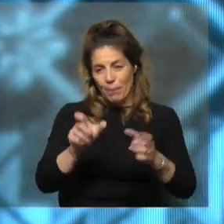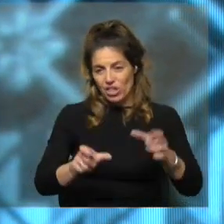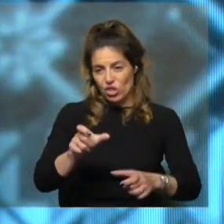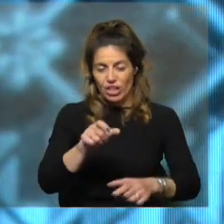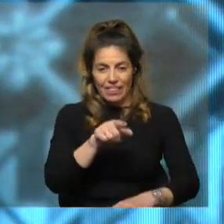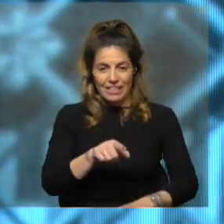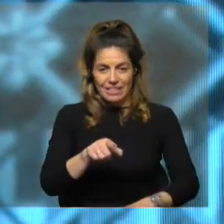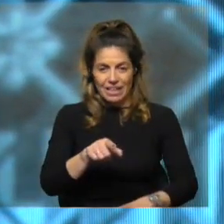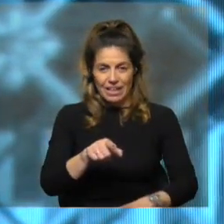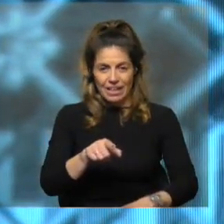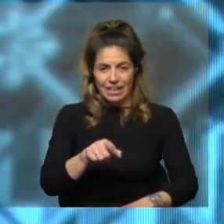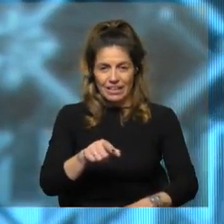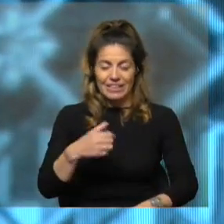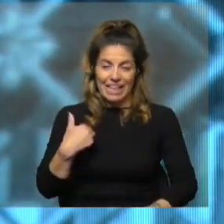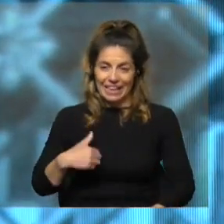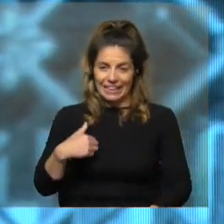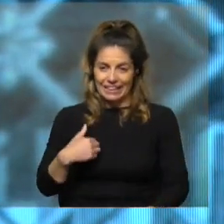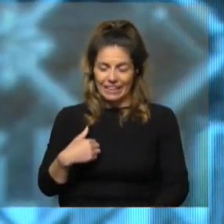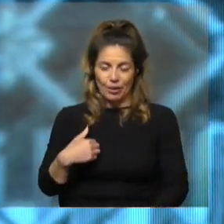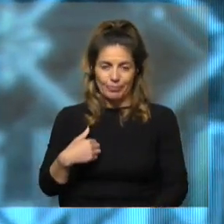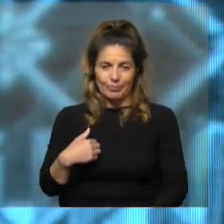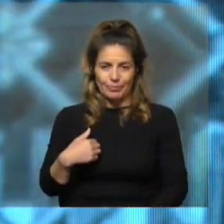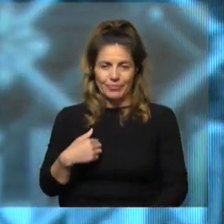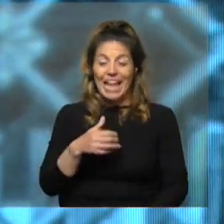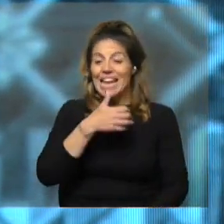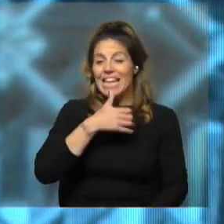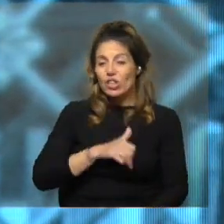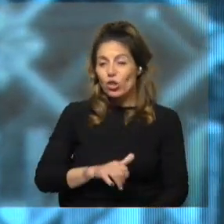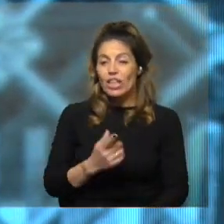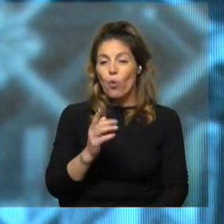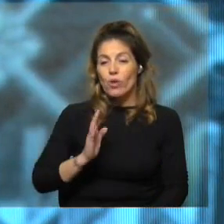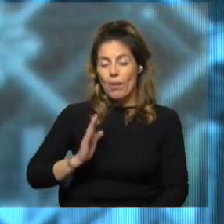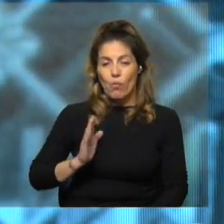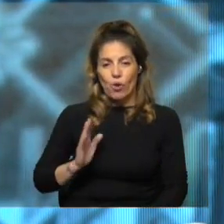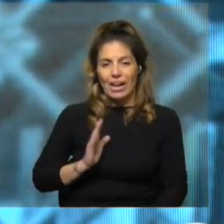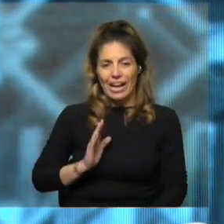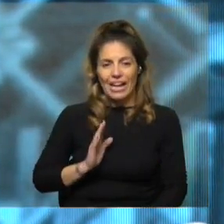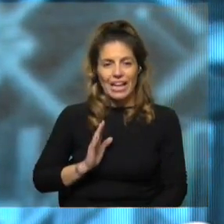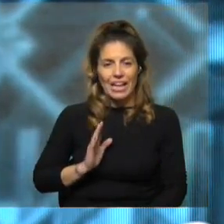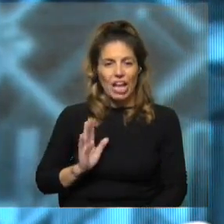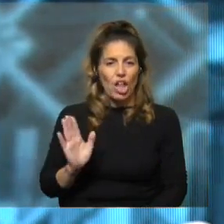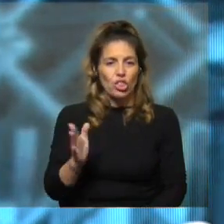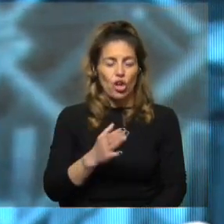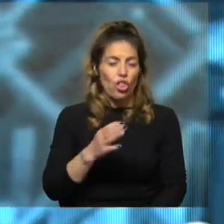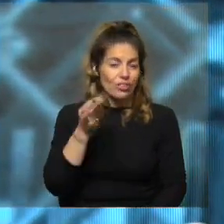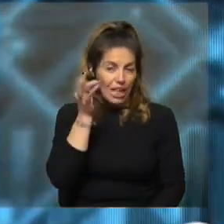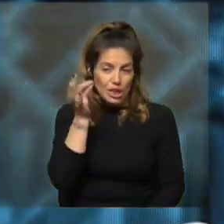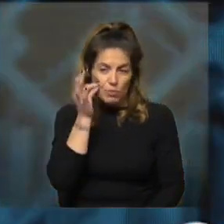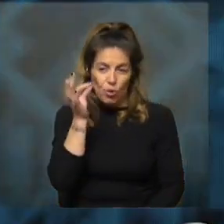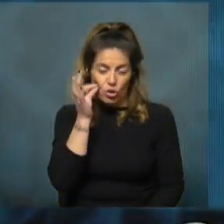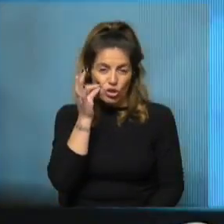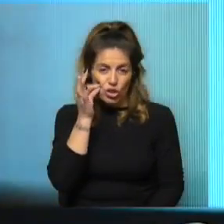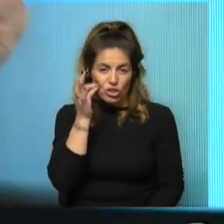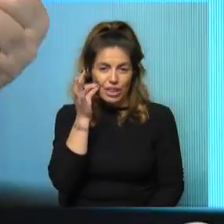gente la inteligencia Argentina es la historia de una mujer es toda absolutamente testimonial porque